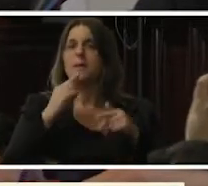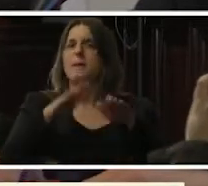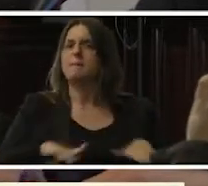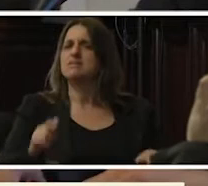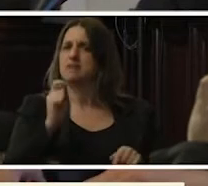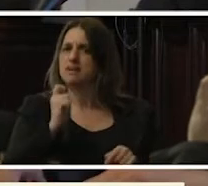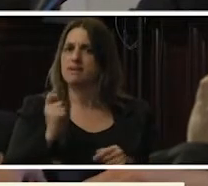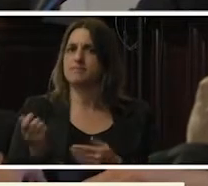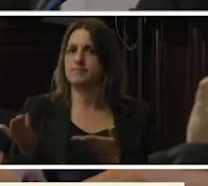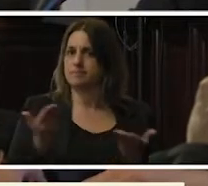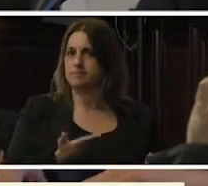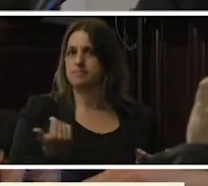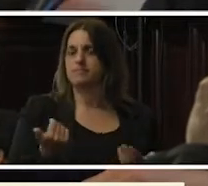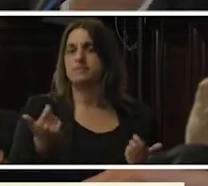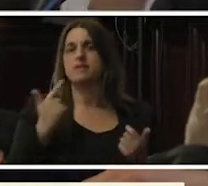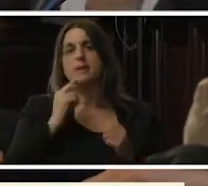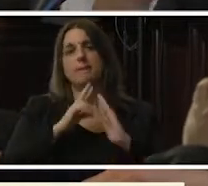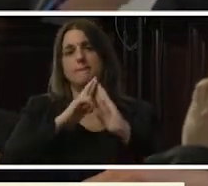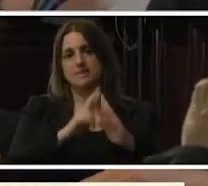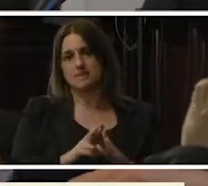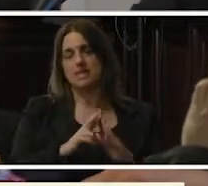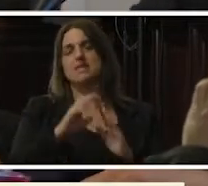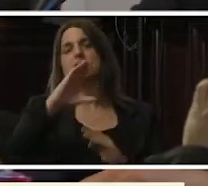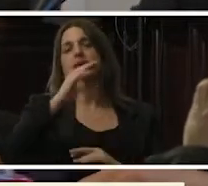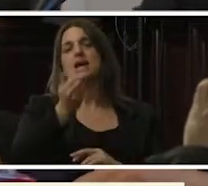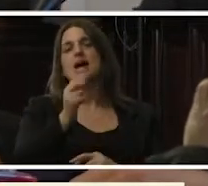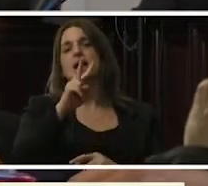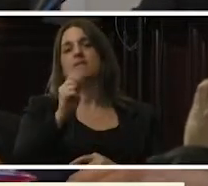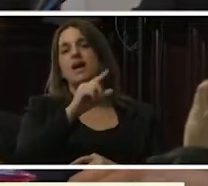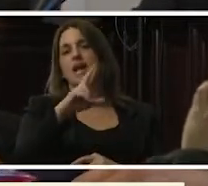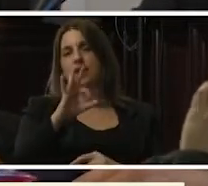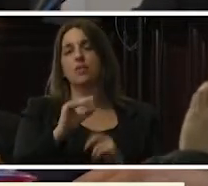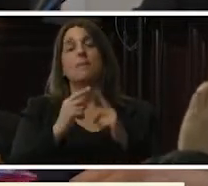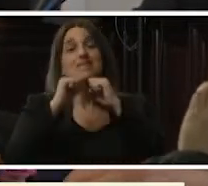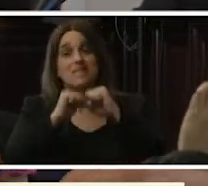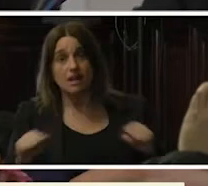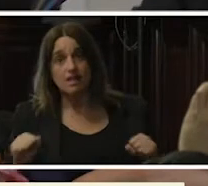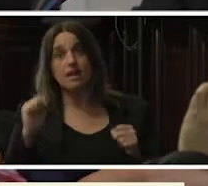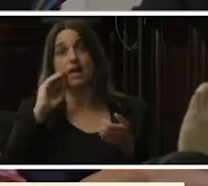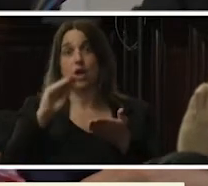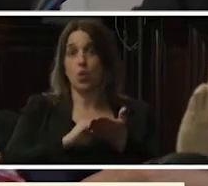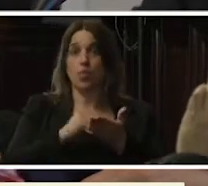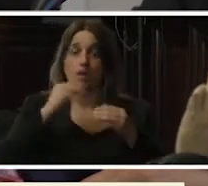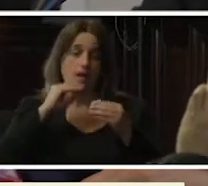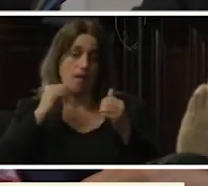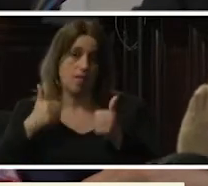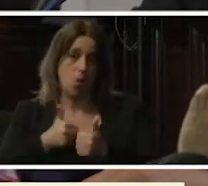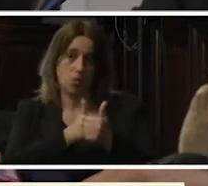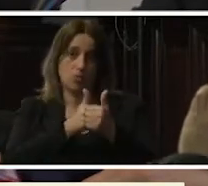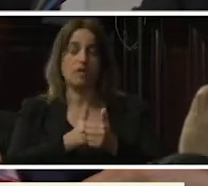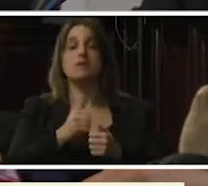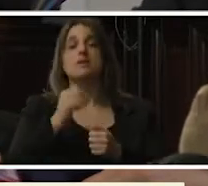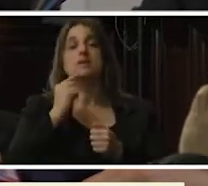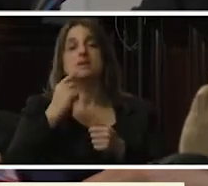acompaña el comisionado James Cavallaro, la secretaria ejecutiva adjunta María Claudia Pulido, yo soy